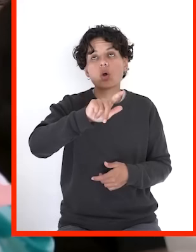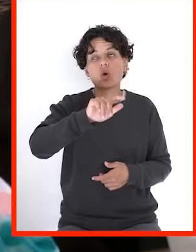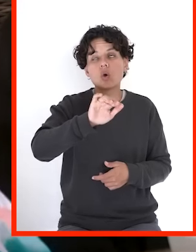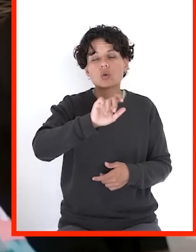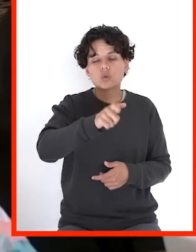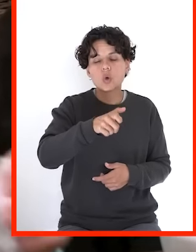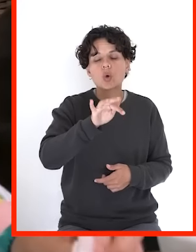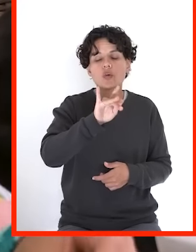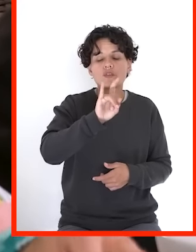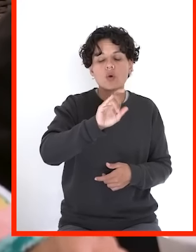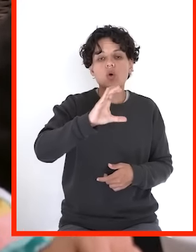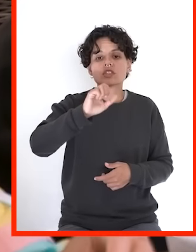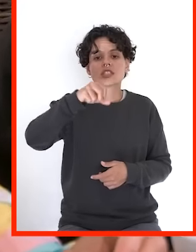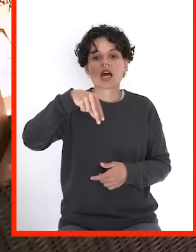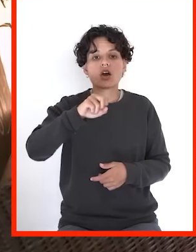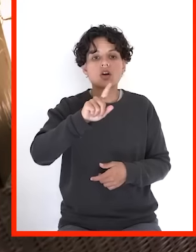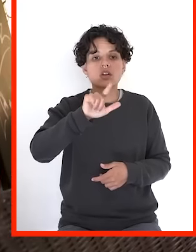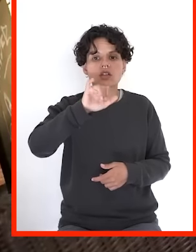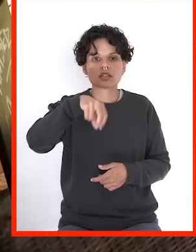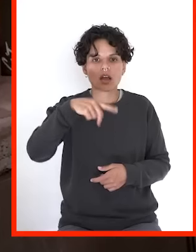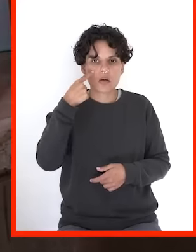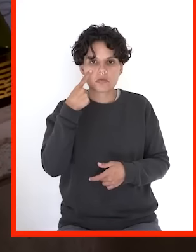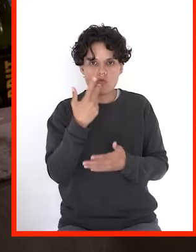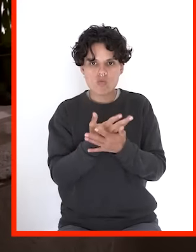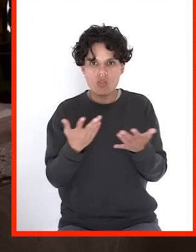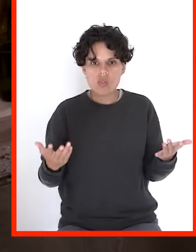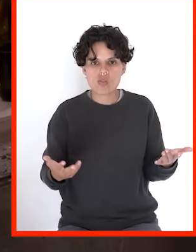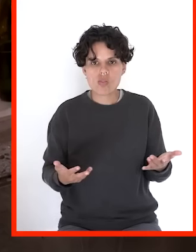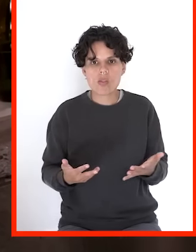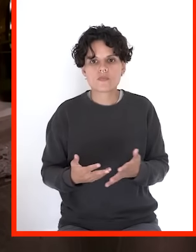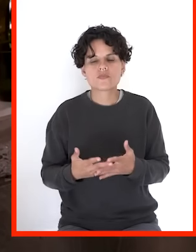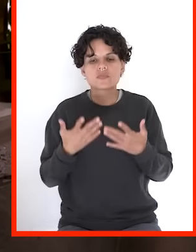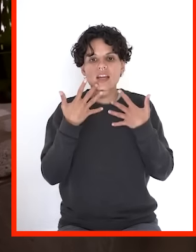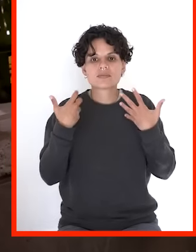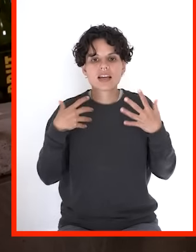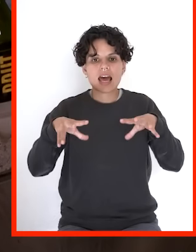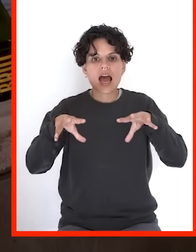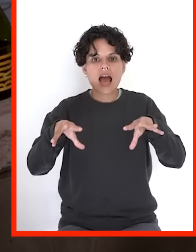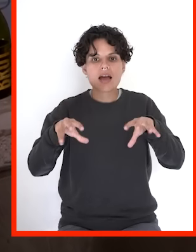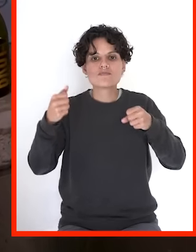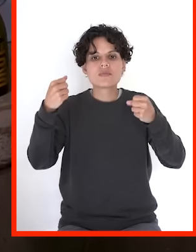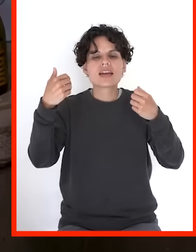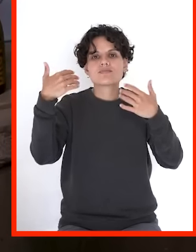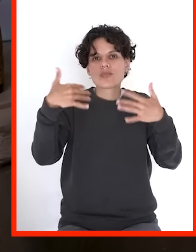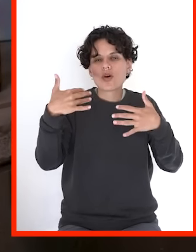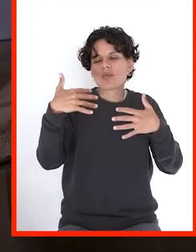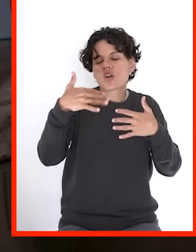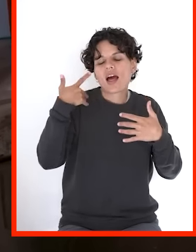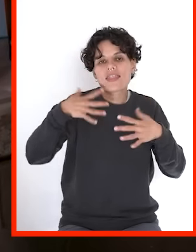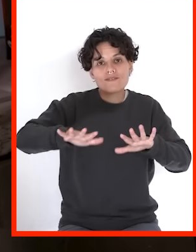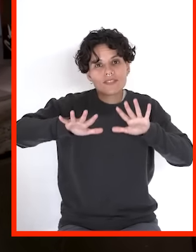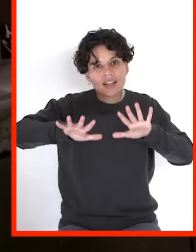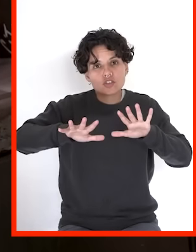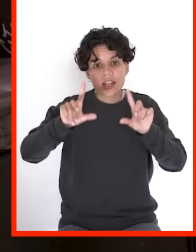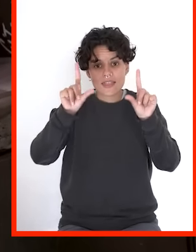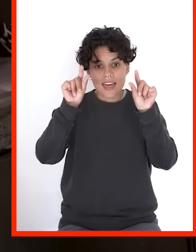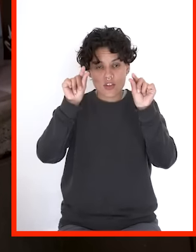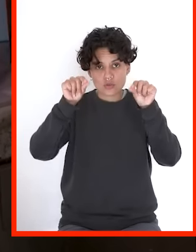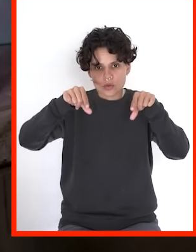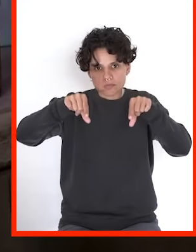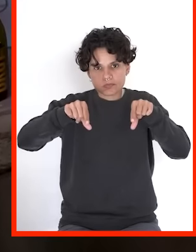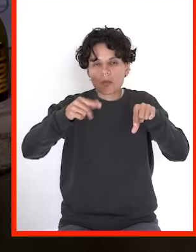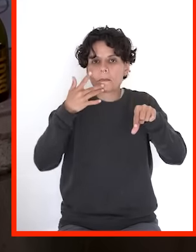la Fu Shaolin? Hazte una forma. Hacía hacer flexiones con los dedos para que fortaleciéramos los dedos. Ahí.